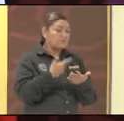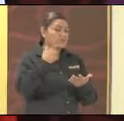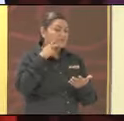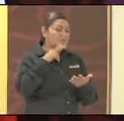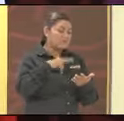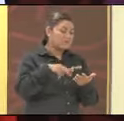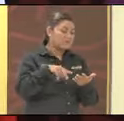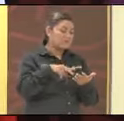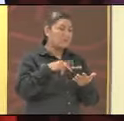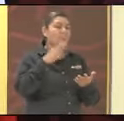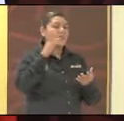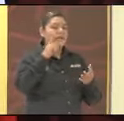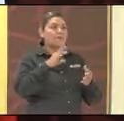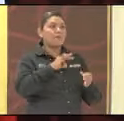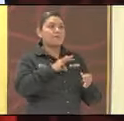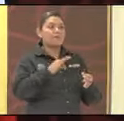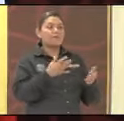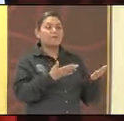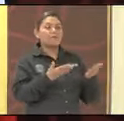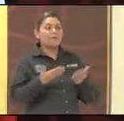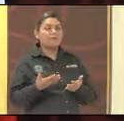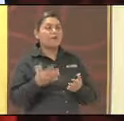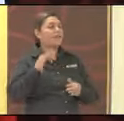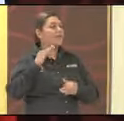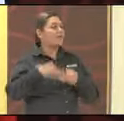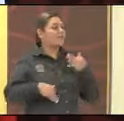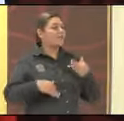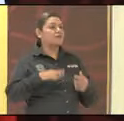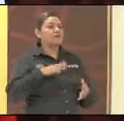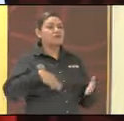ir cristalizando, pero al final, pues siempre